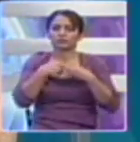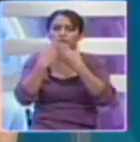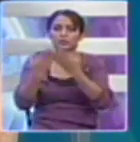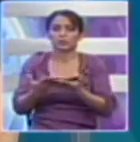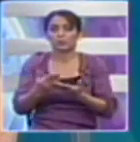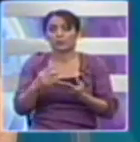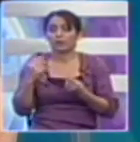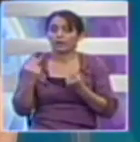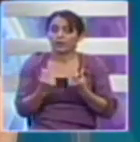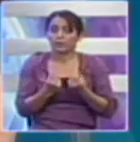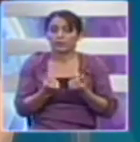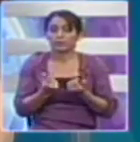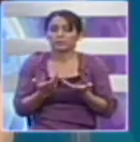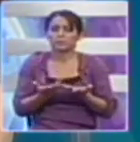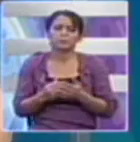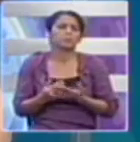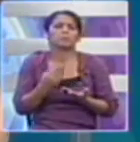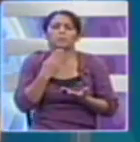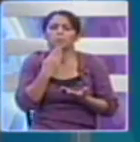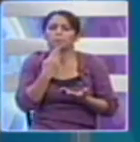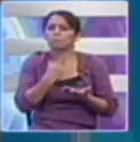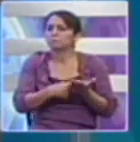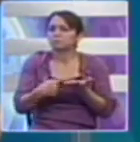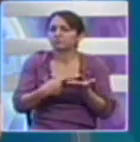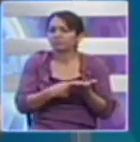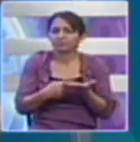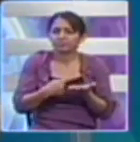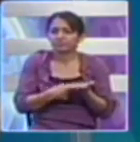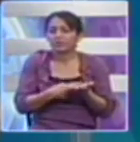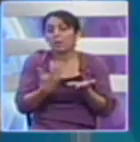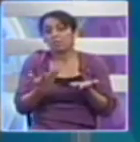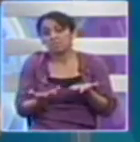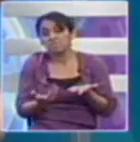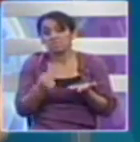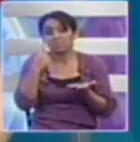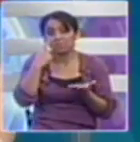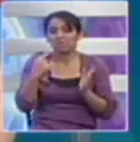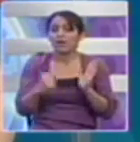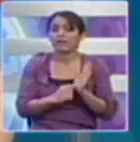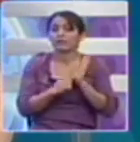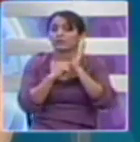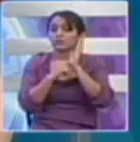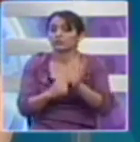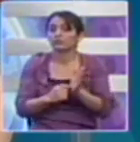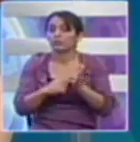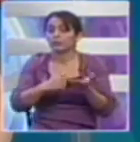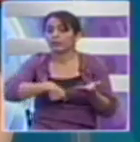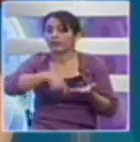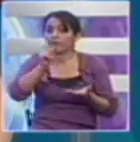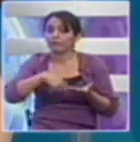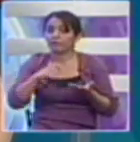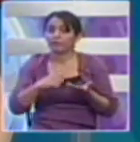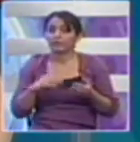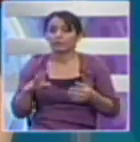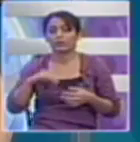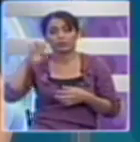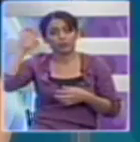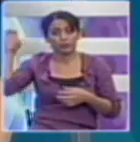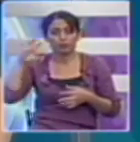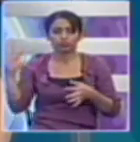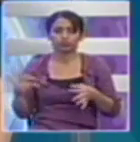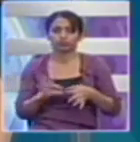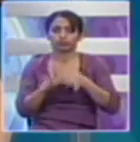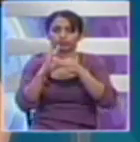económico urgente. Uno de los puntos dentro de la propuesta es requisito para la firma del acuerdo comercial con la Unión Europea.